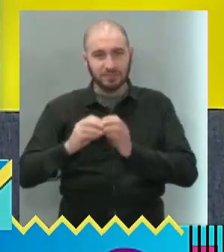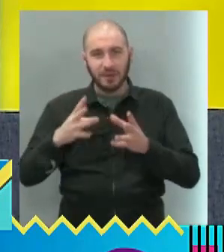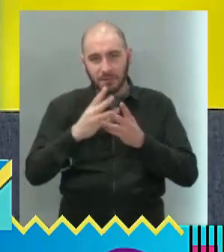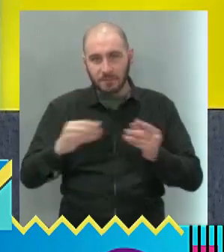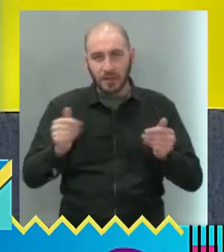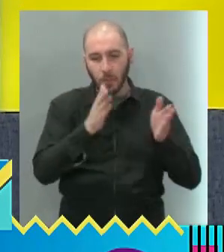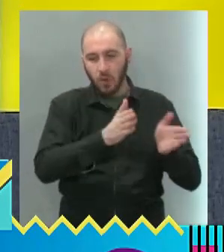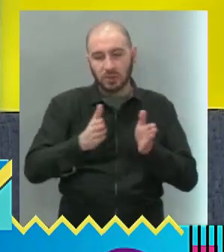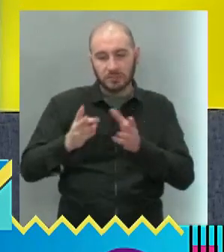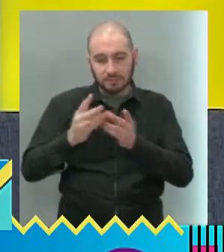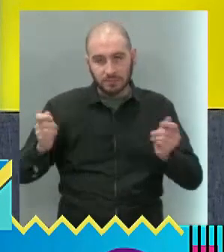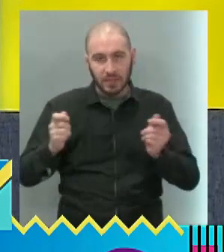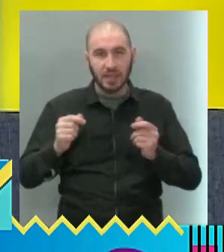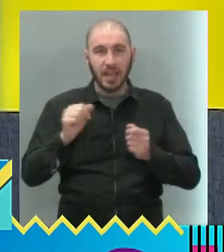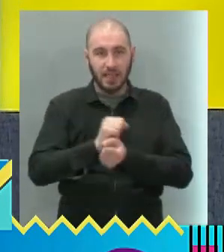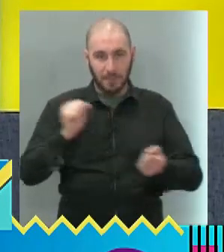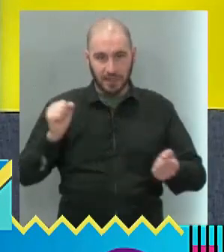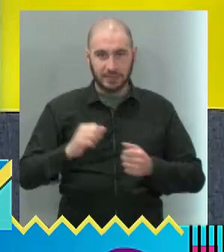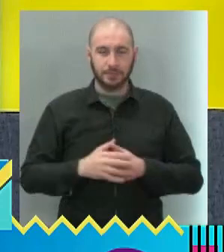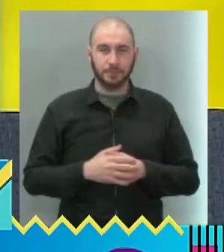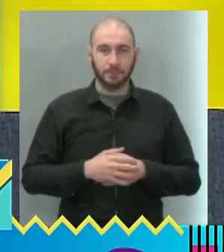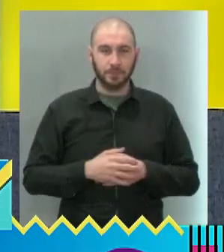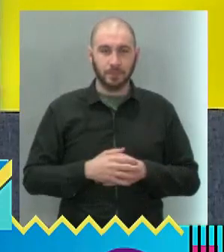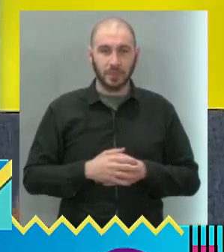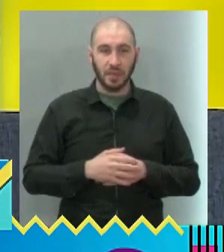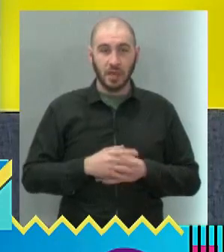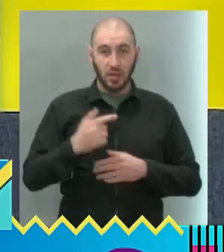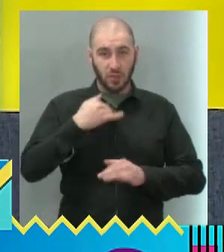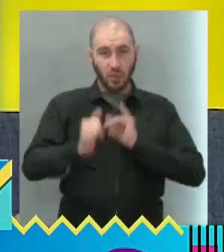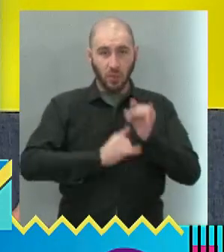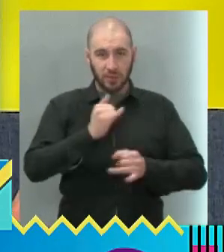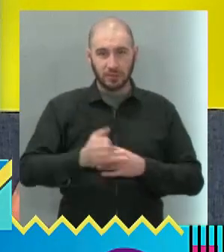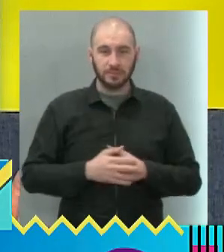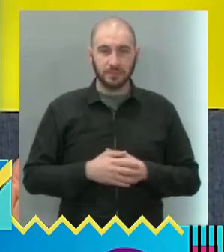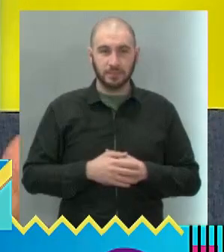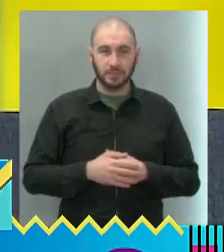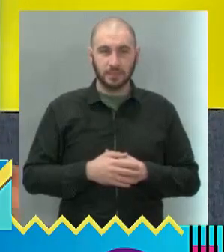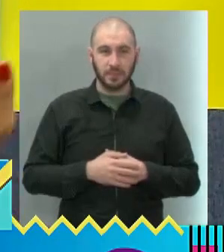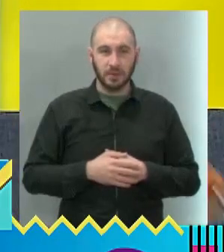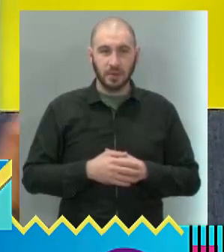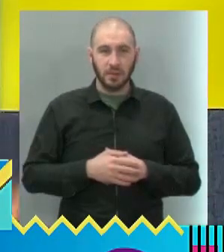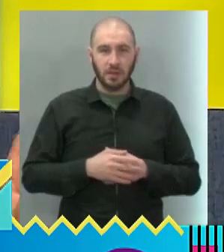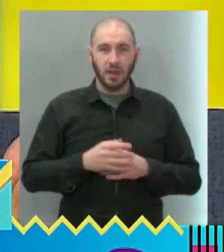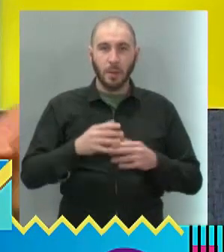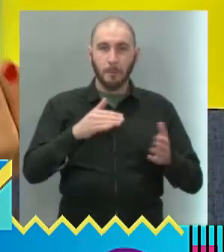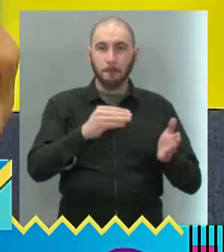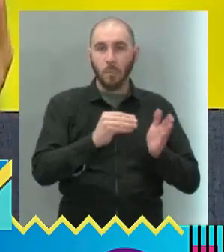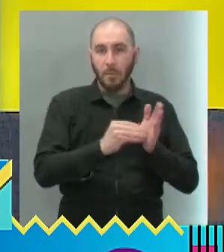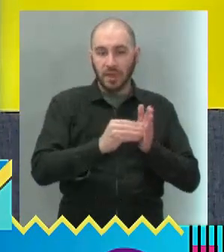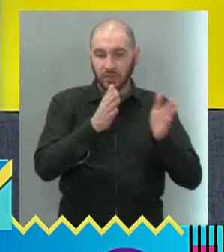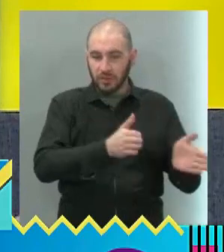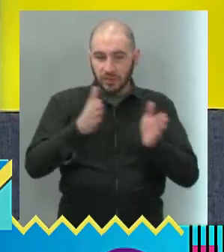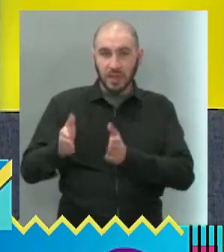ese proceso independentista. Estoy diciendo que son en dos momentos